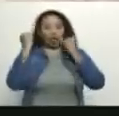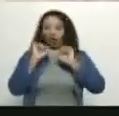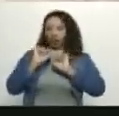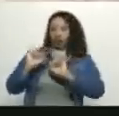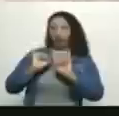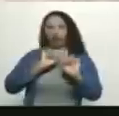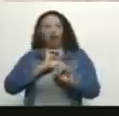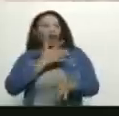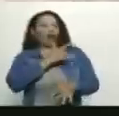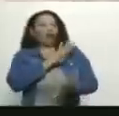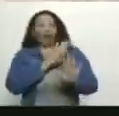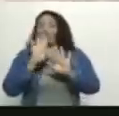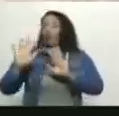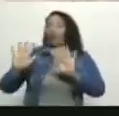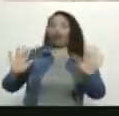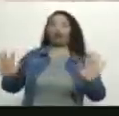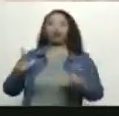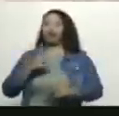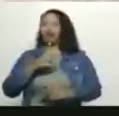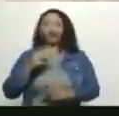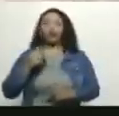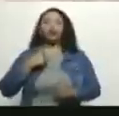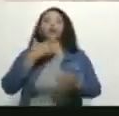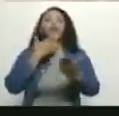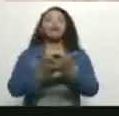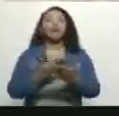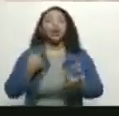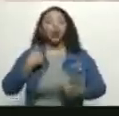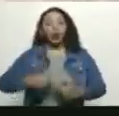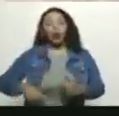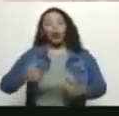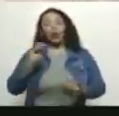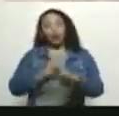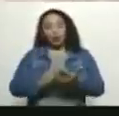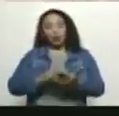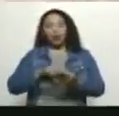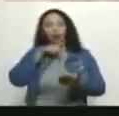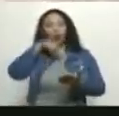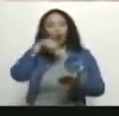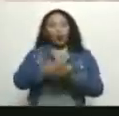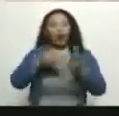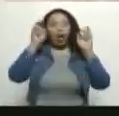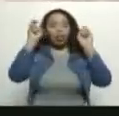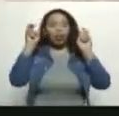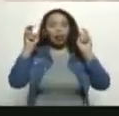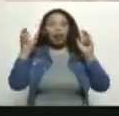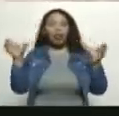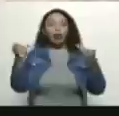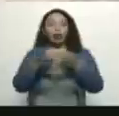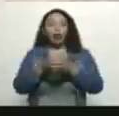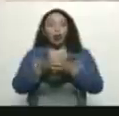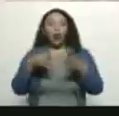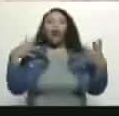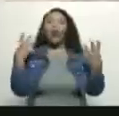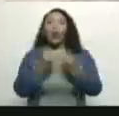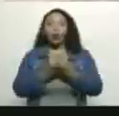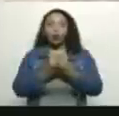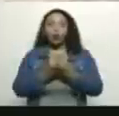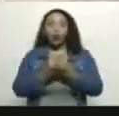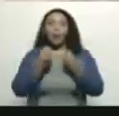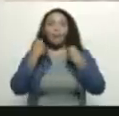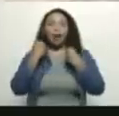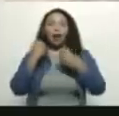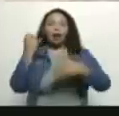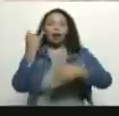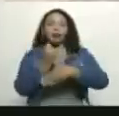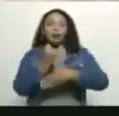por intolerancia política. Me permito una vez más hacer mención al lema de esta cumbre: juntos por una Iberoamérica